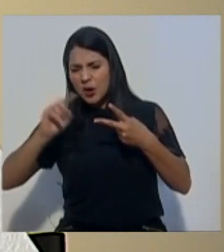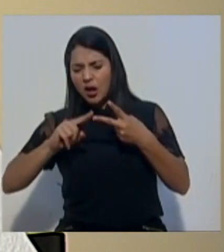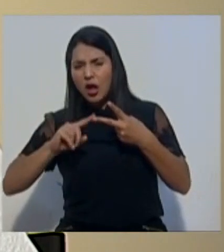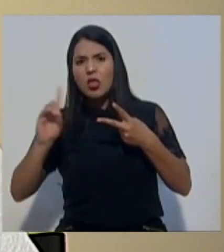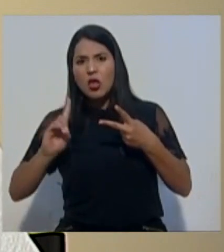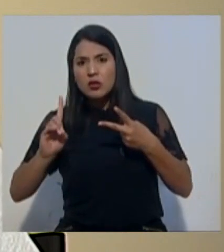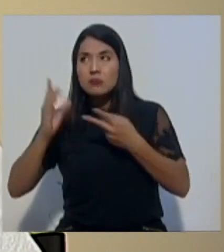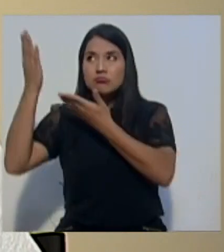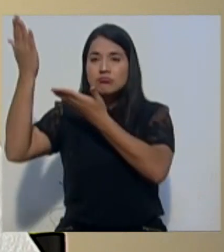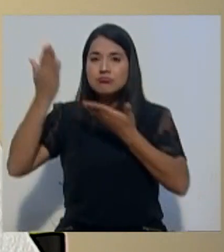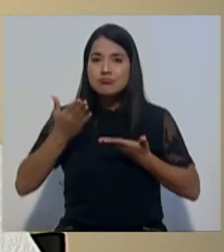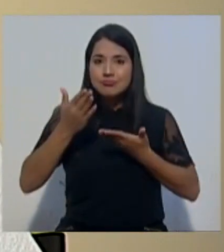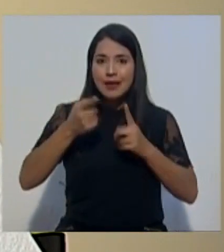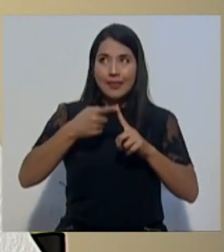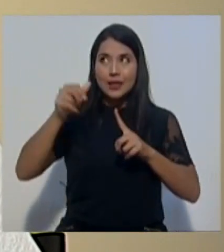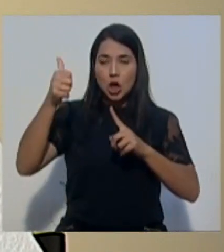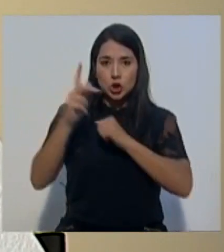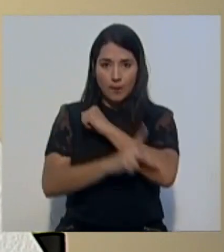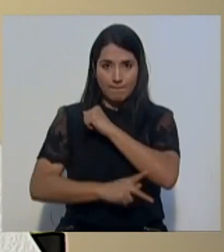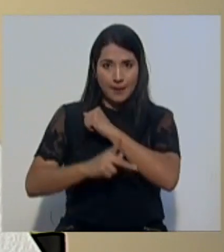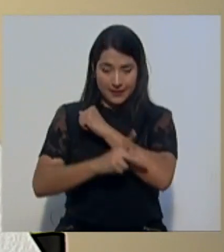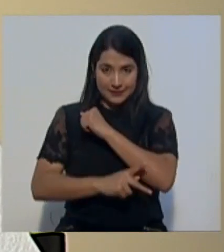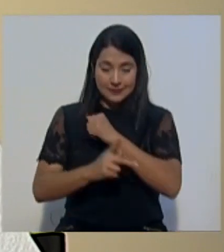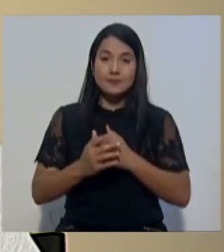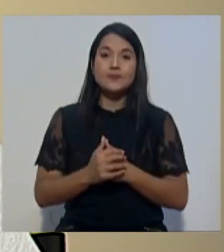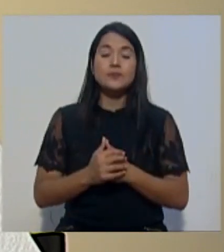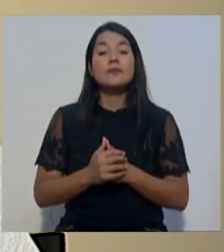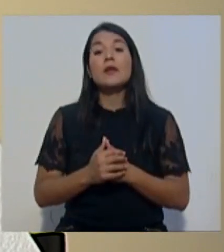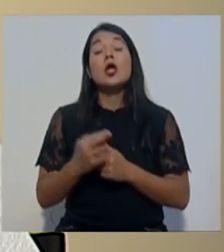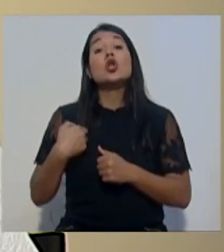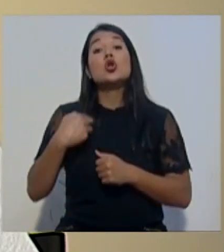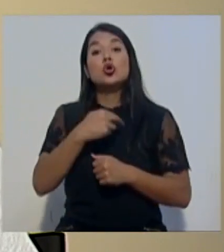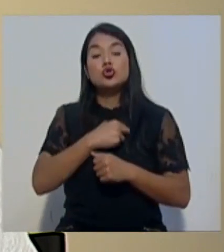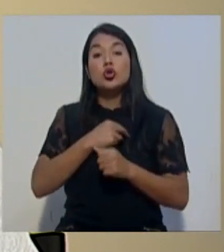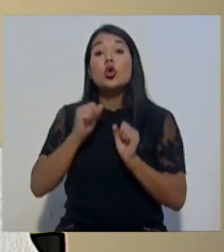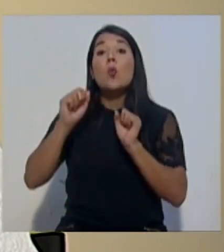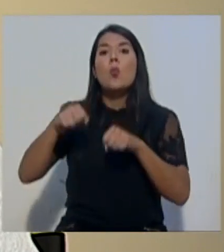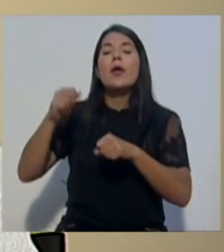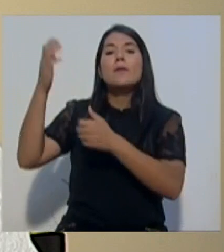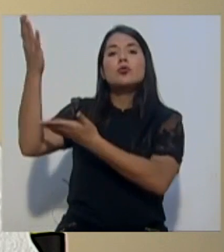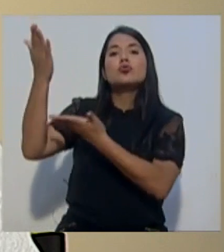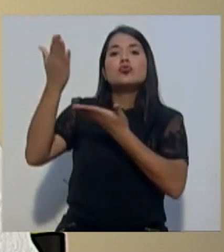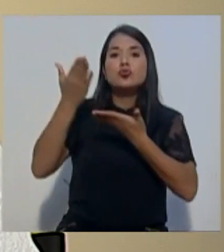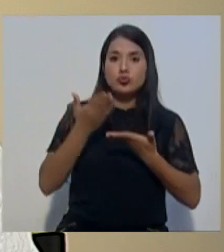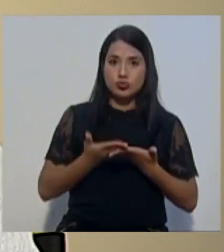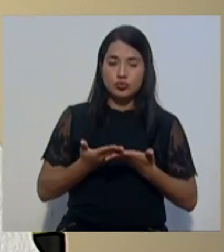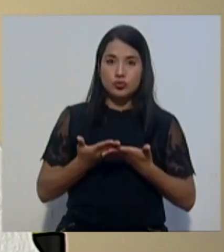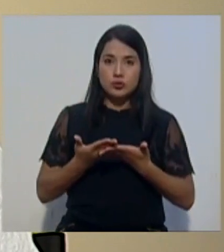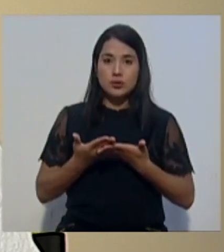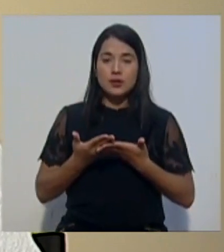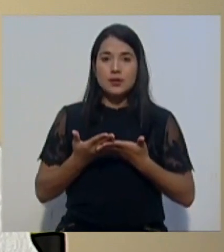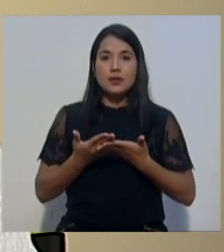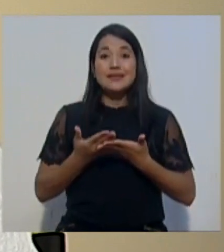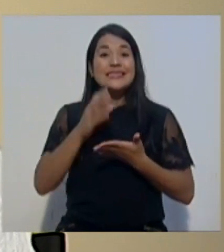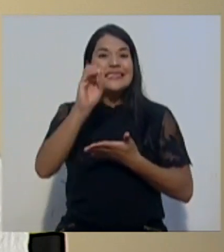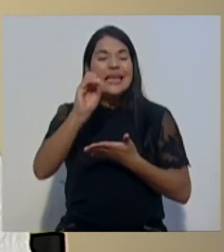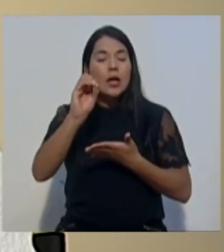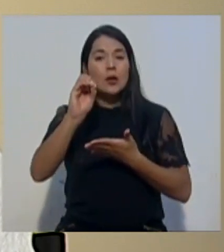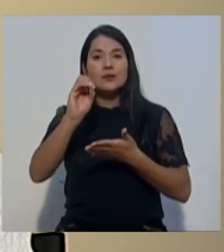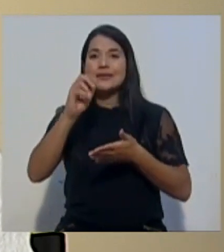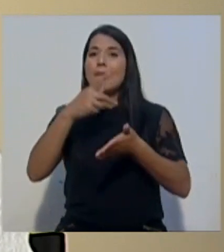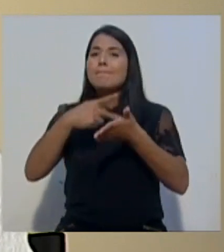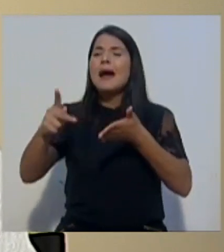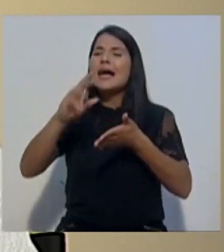nosotros tenemos la oportunidad de importar lo que se llama por desabasto, que es cero arancel, por